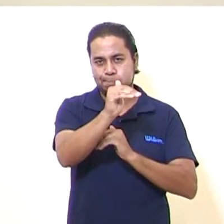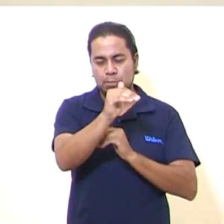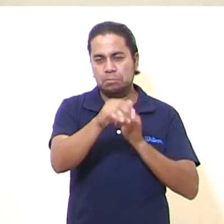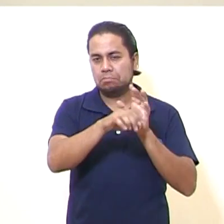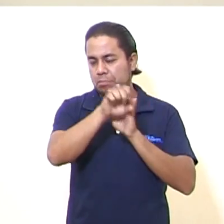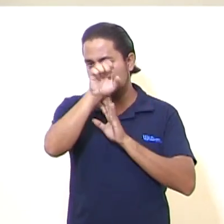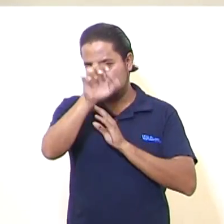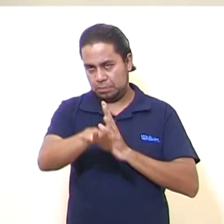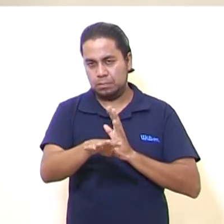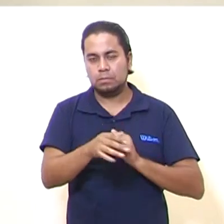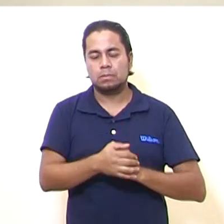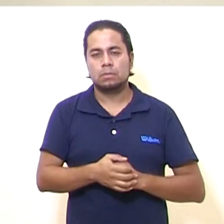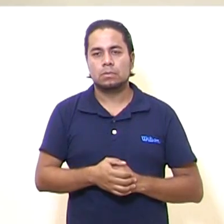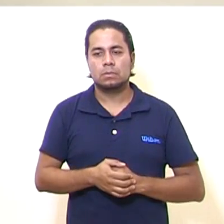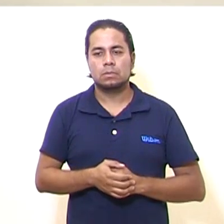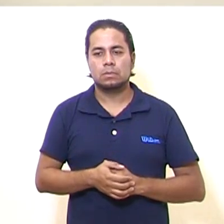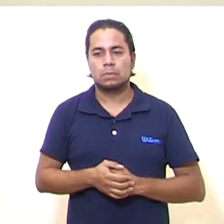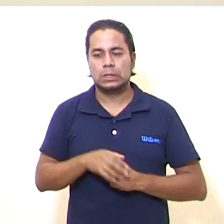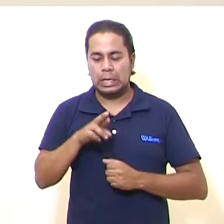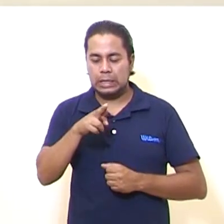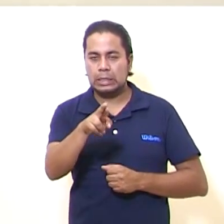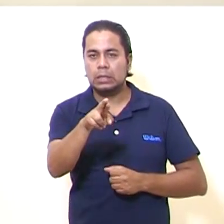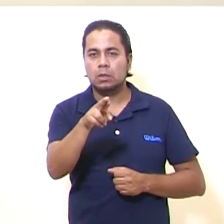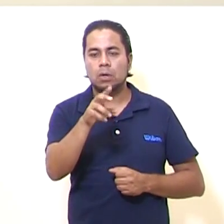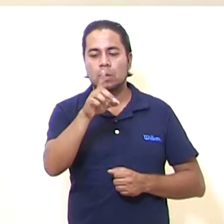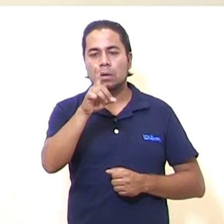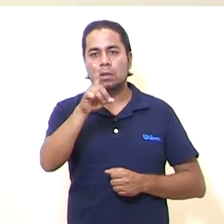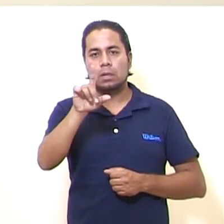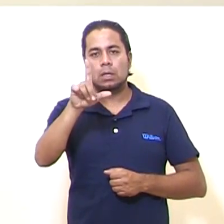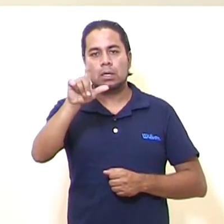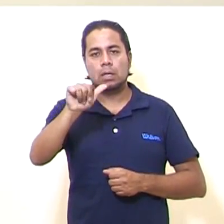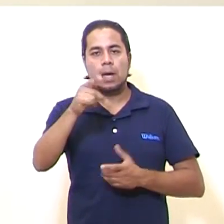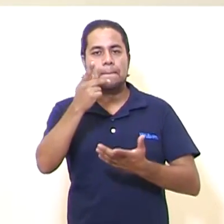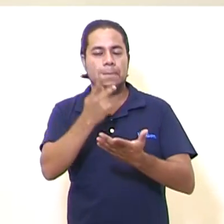ejemplo, Río de la Plata